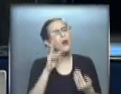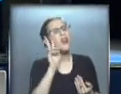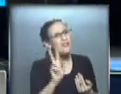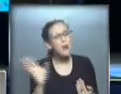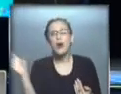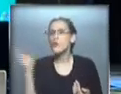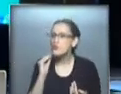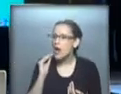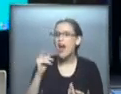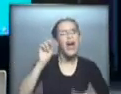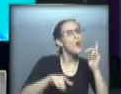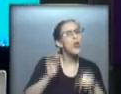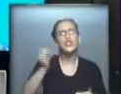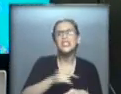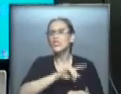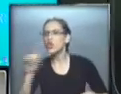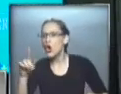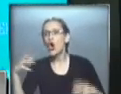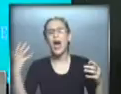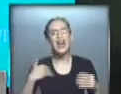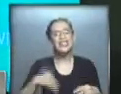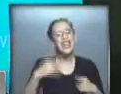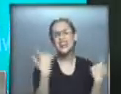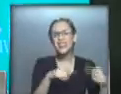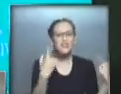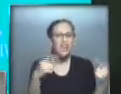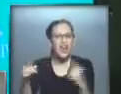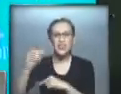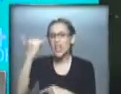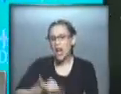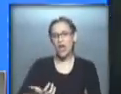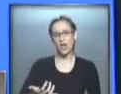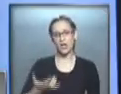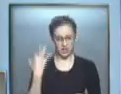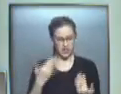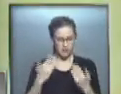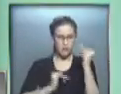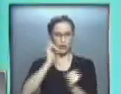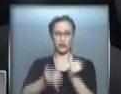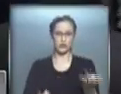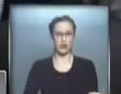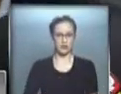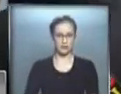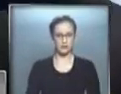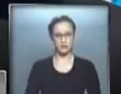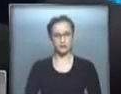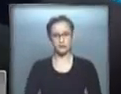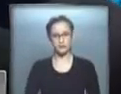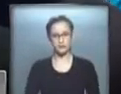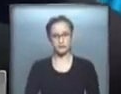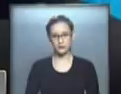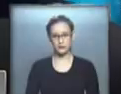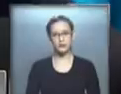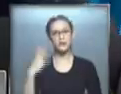gustan las que no las están de acuerdo las que no la argentina es multicolor diversa plural todo eso tiene que poder expresar se son cuatro años en que los argentinos